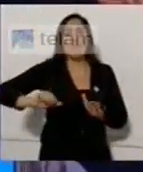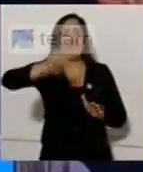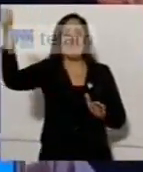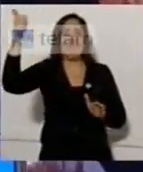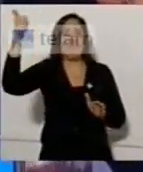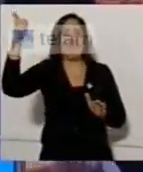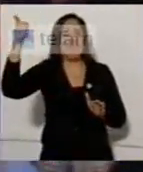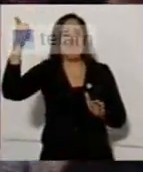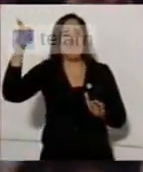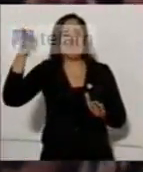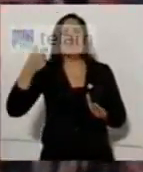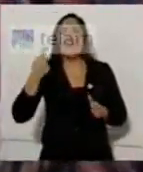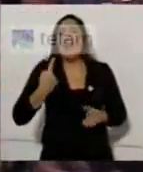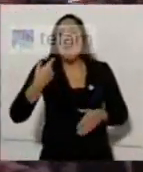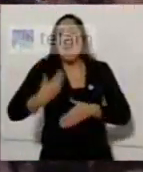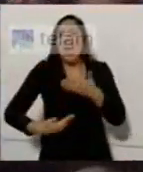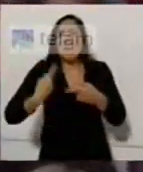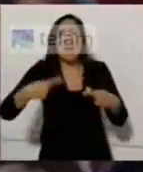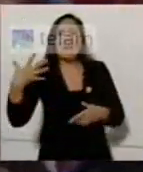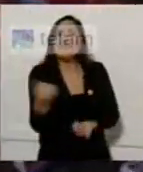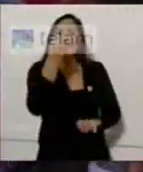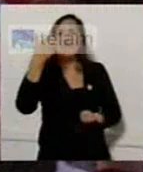Cada hombre y mujer